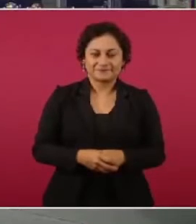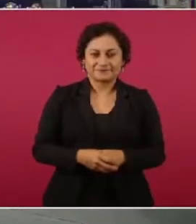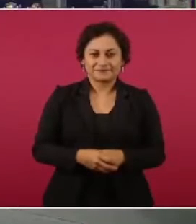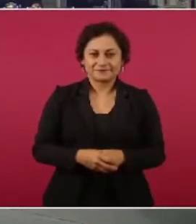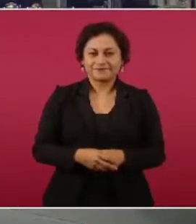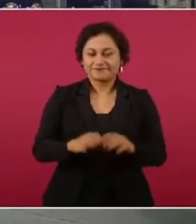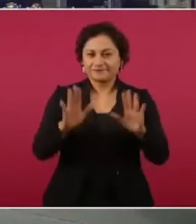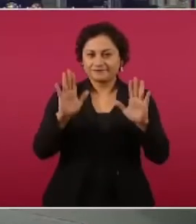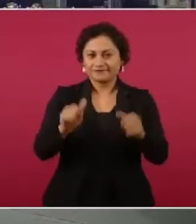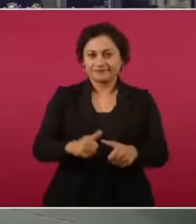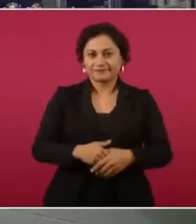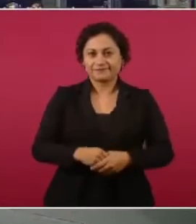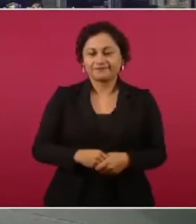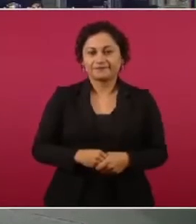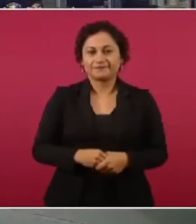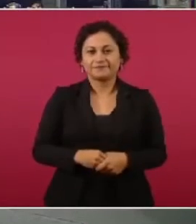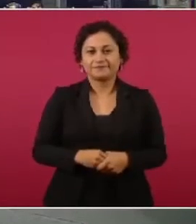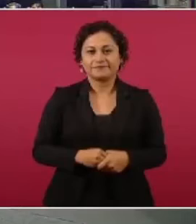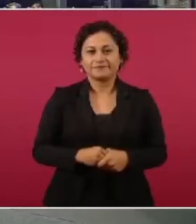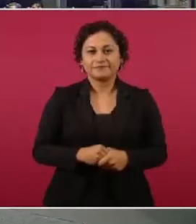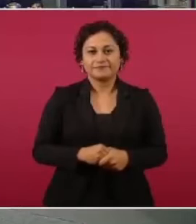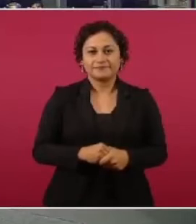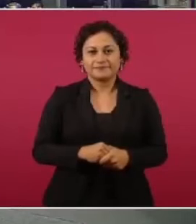Adiós. Dios.